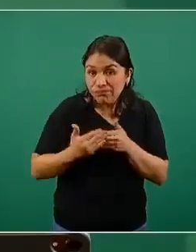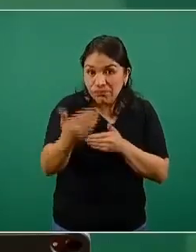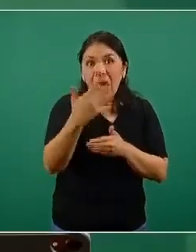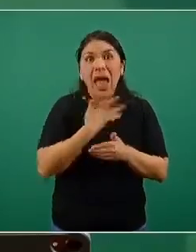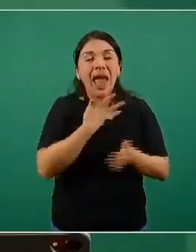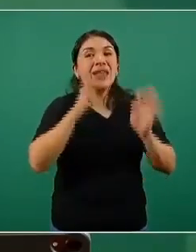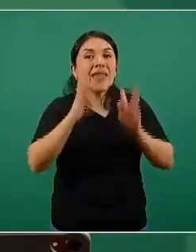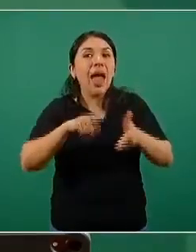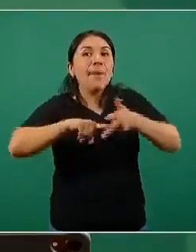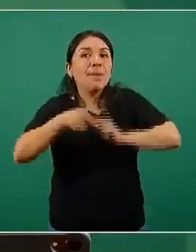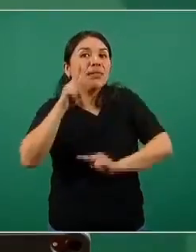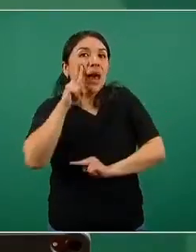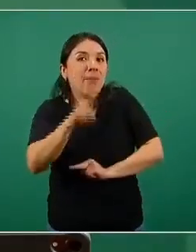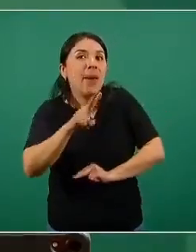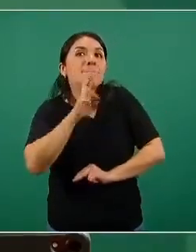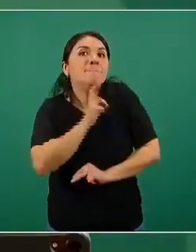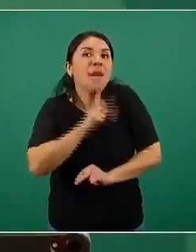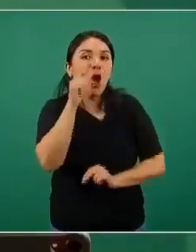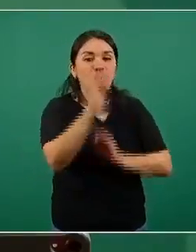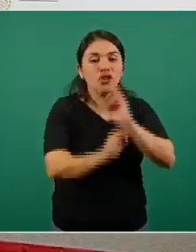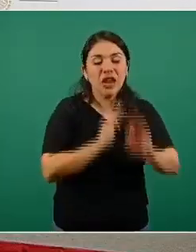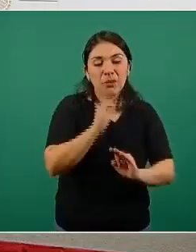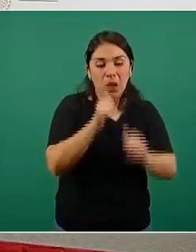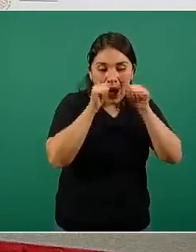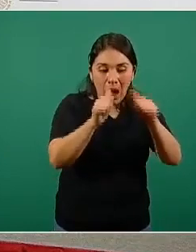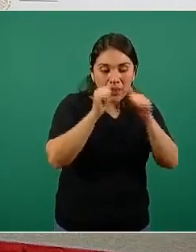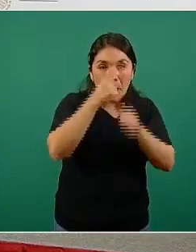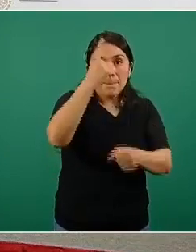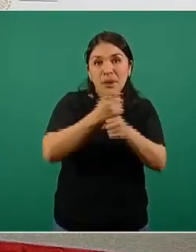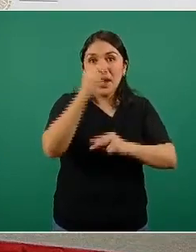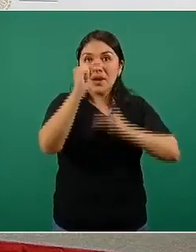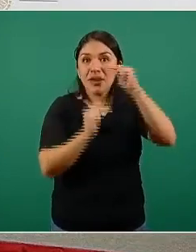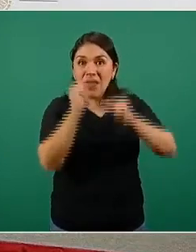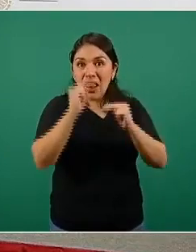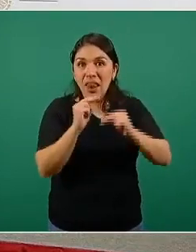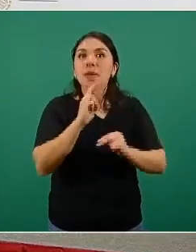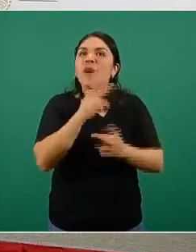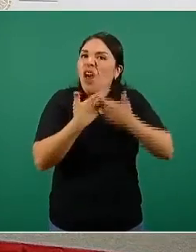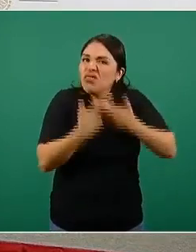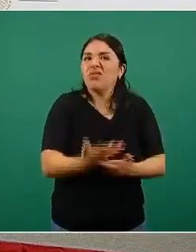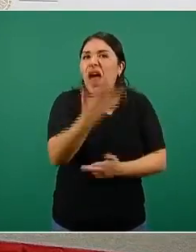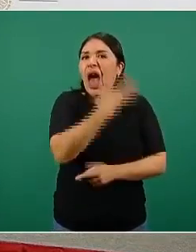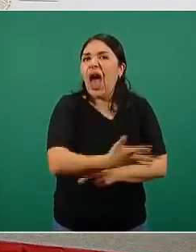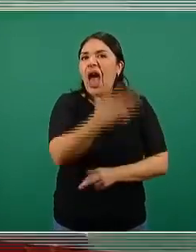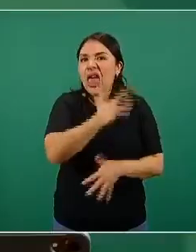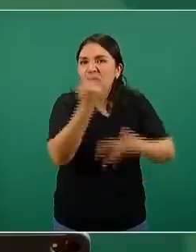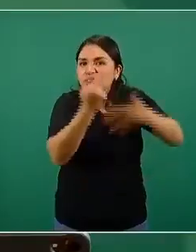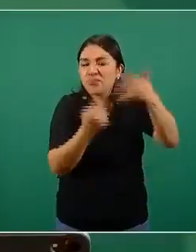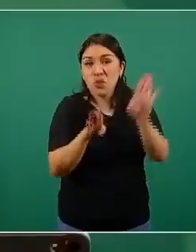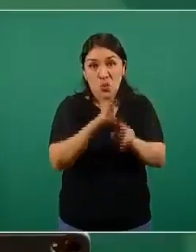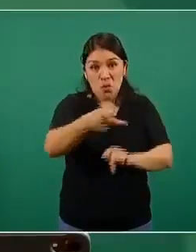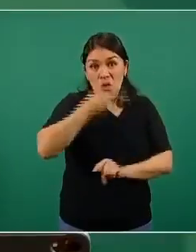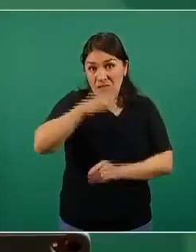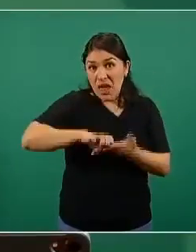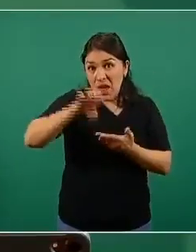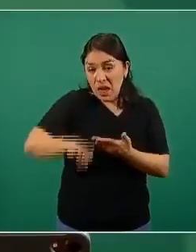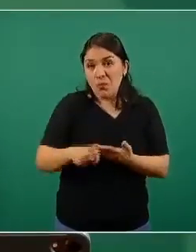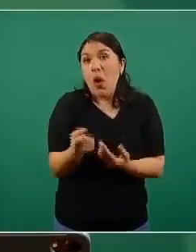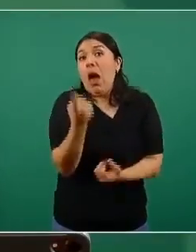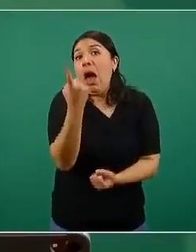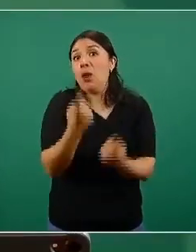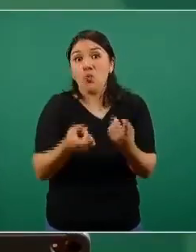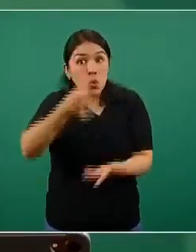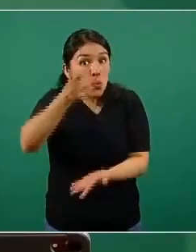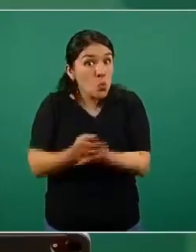resultados claros de tener mejores tratamientos en el primer nivel de atención, un mejor abasto y sí, los ejemplos que dice son unos, pero no son